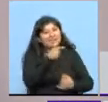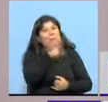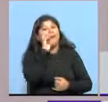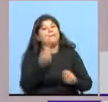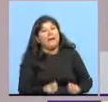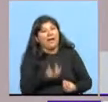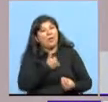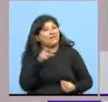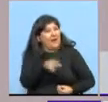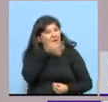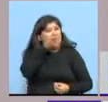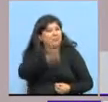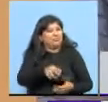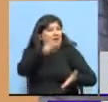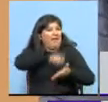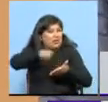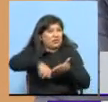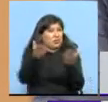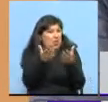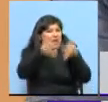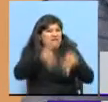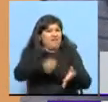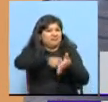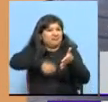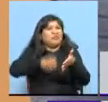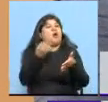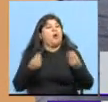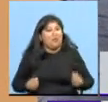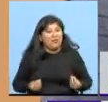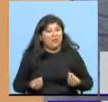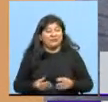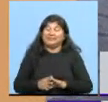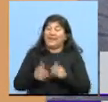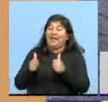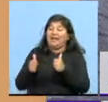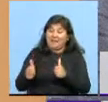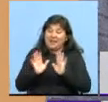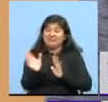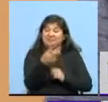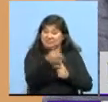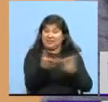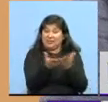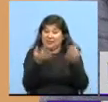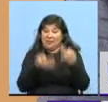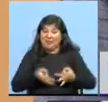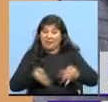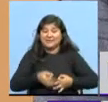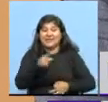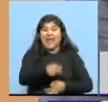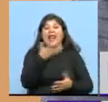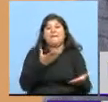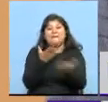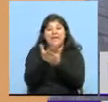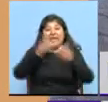Bien, muy bien. Ajá. Entre todo bien. Y bueno, con el pedido de él de la iluminación en la cancha, porque le gusta mucho el deporte. Los chicos del